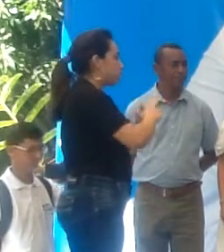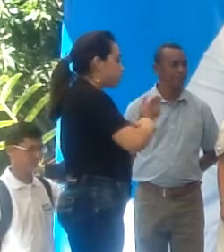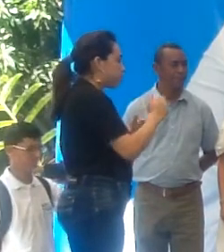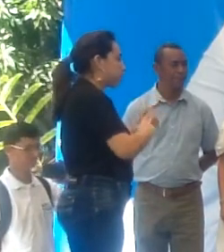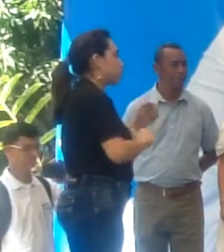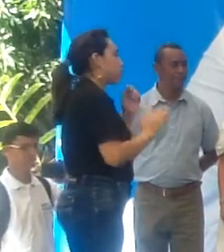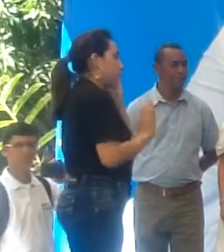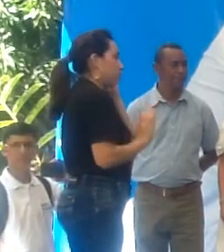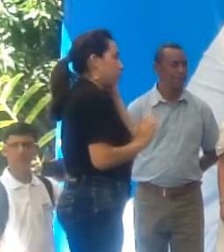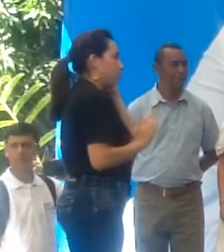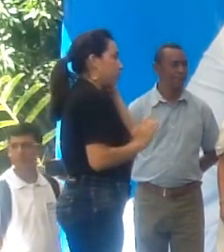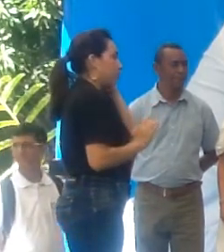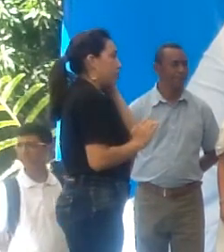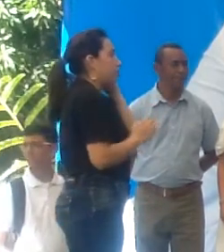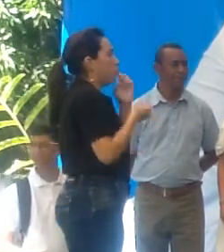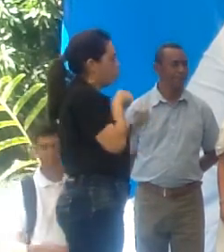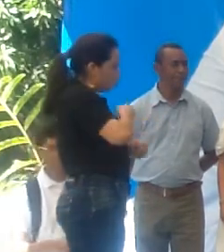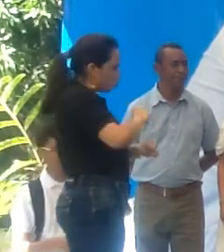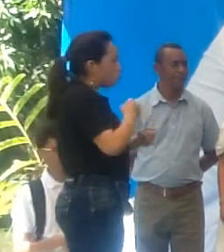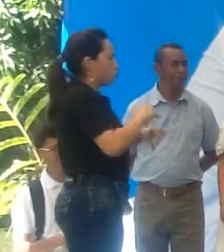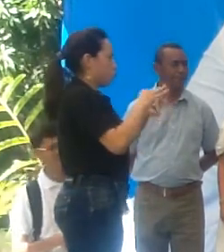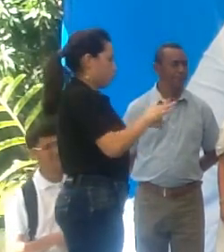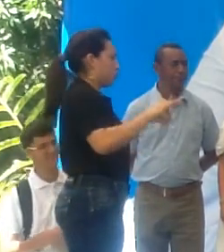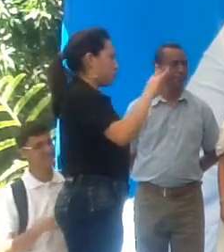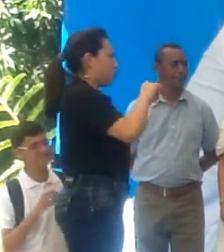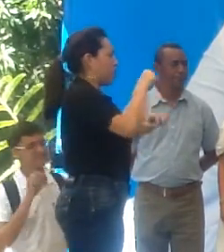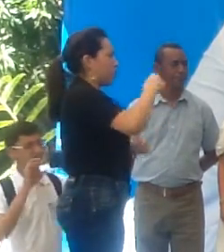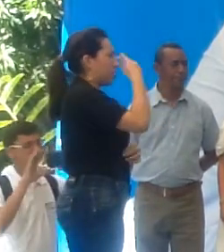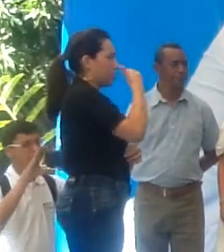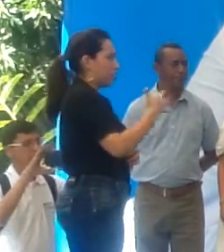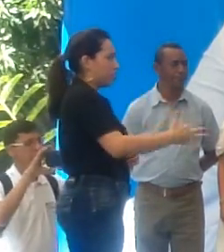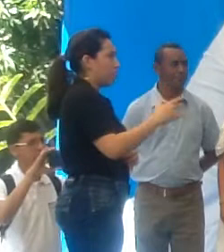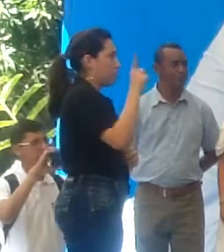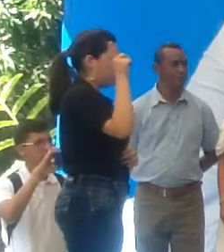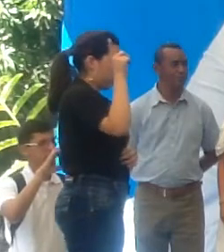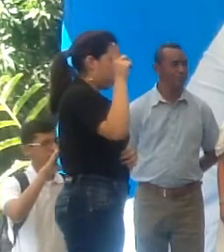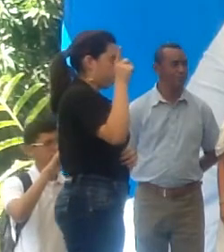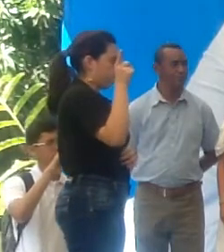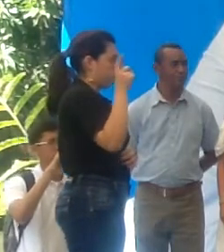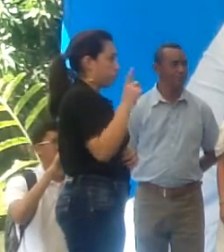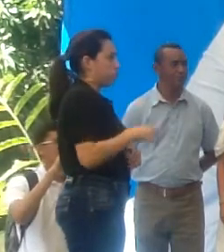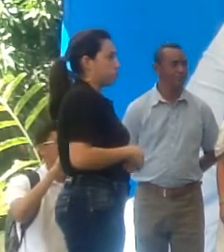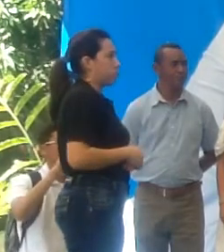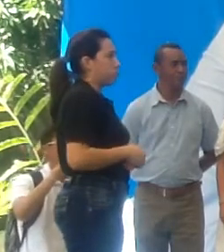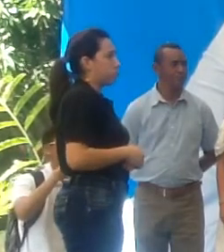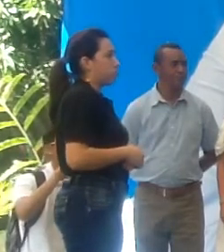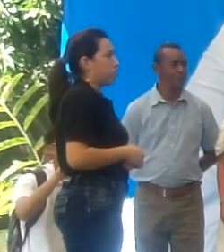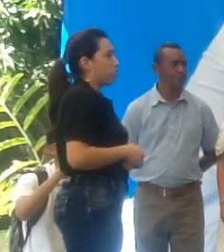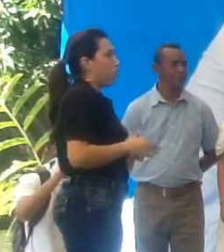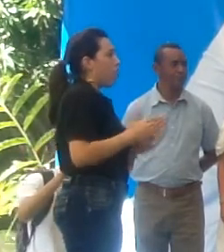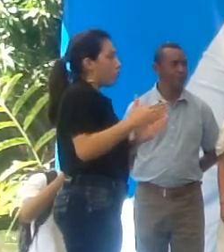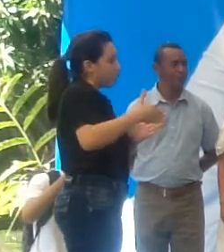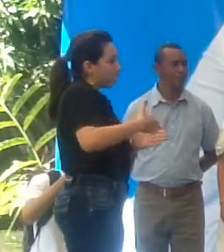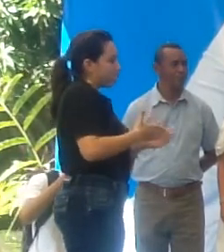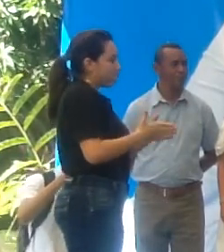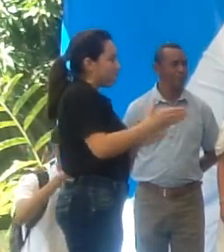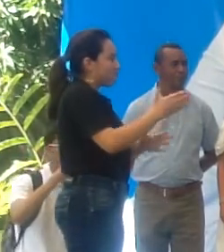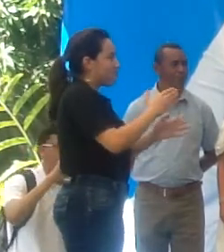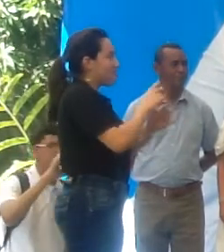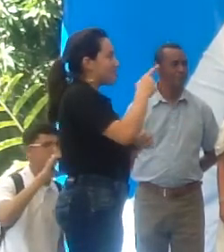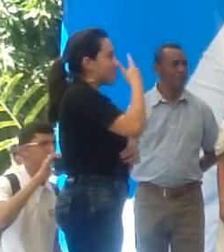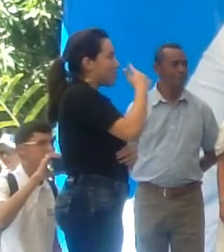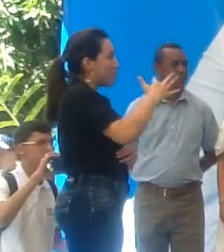Se han hecho esfuerzos importantes. Aquí en Santa Marta hay una demostración, como lo es la vía de Santa Marta a